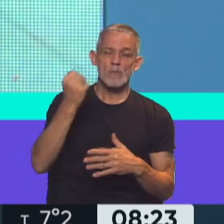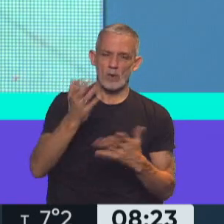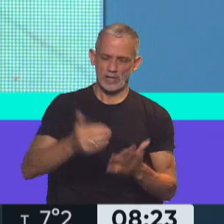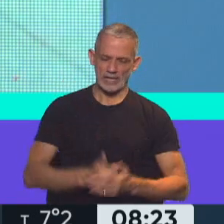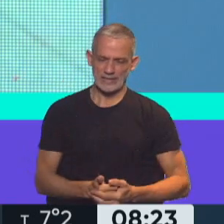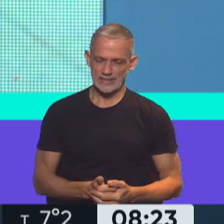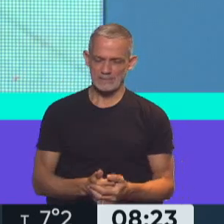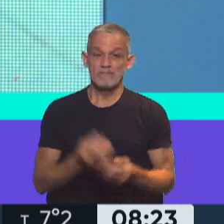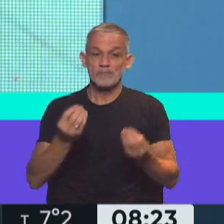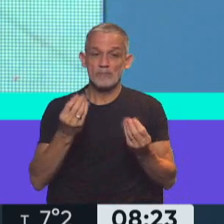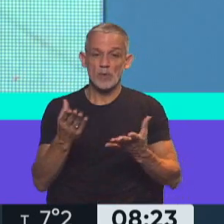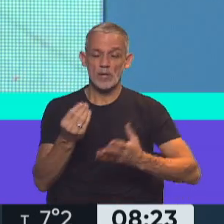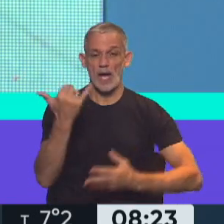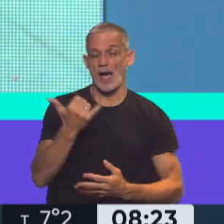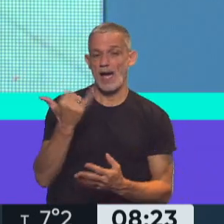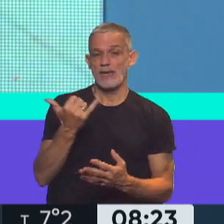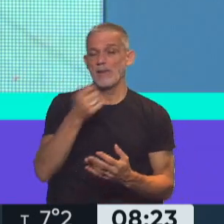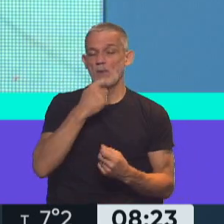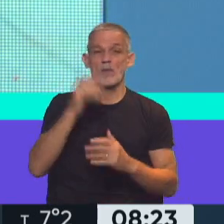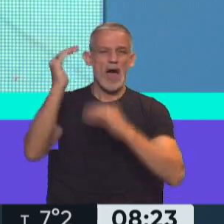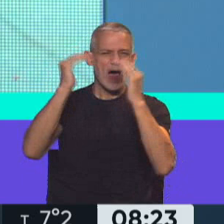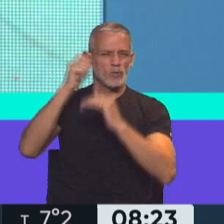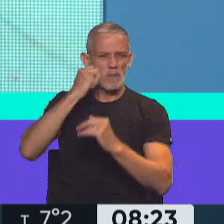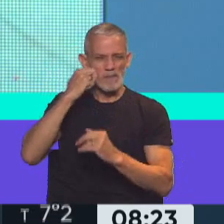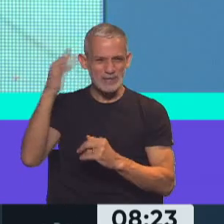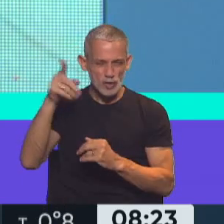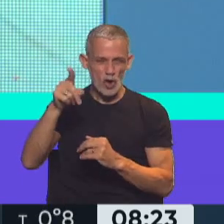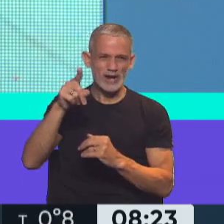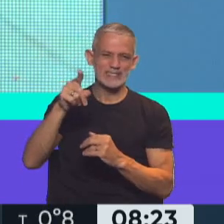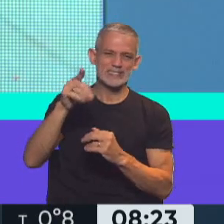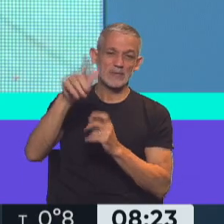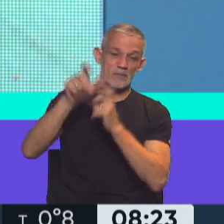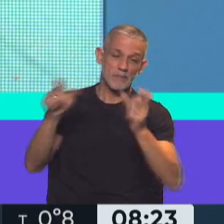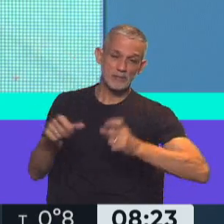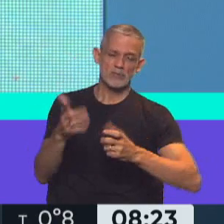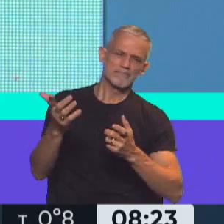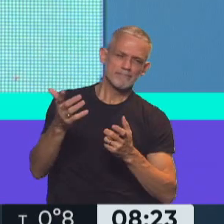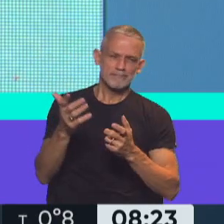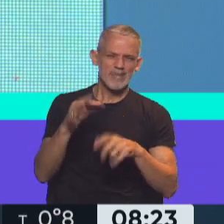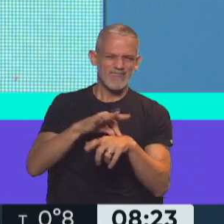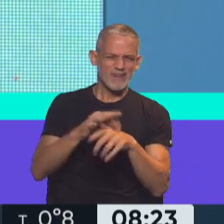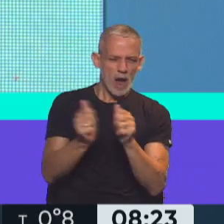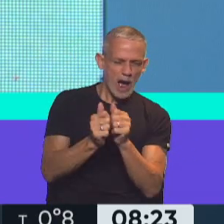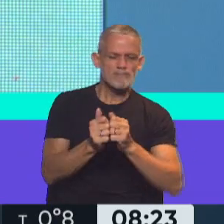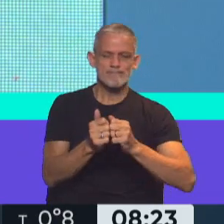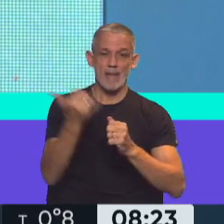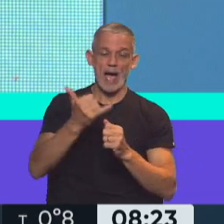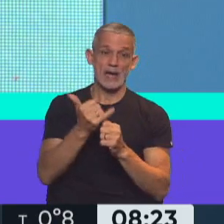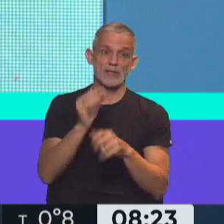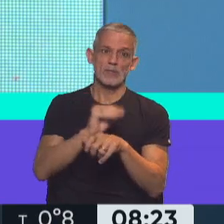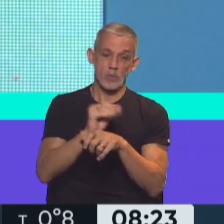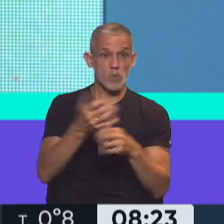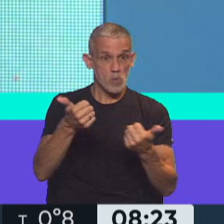importante porque, digamos, tenemos a los adultos mayores, a las personas con comorbilidades, con unas coberturas